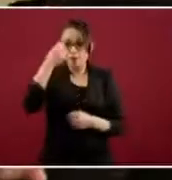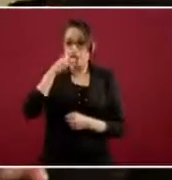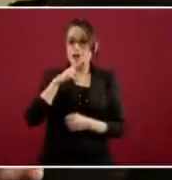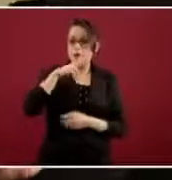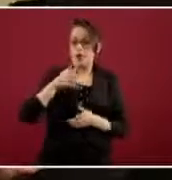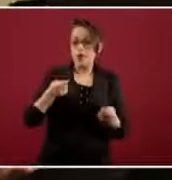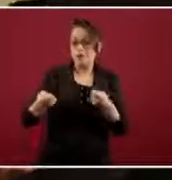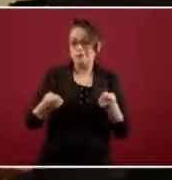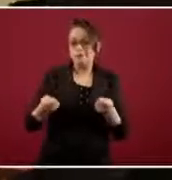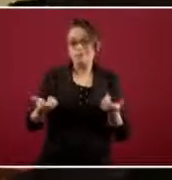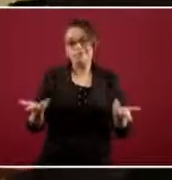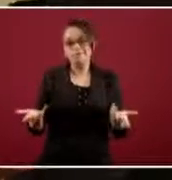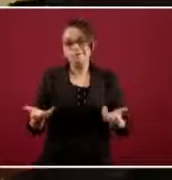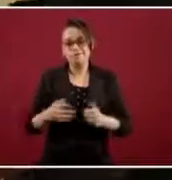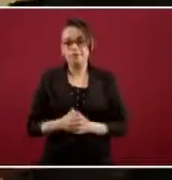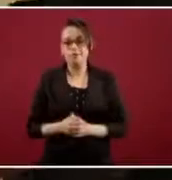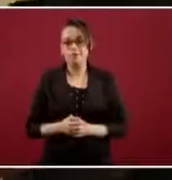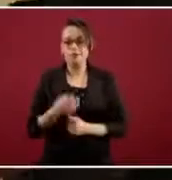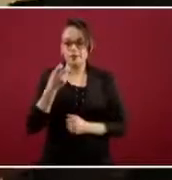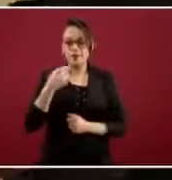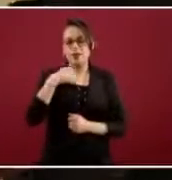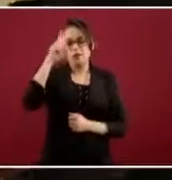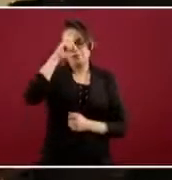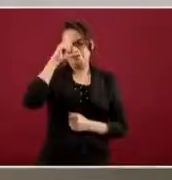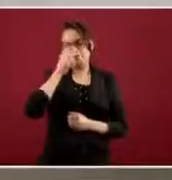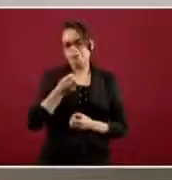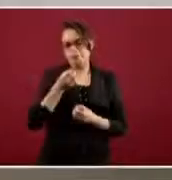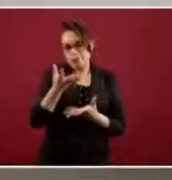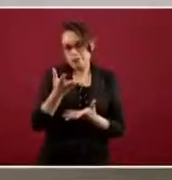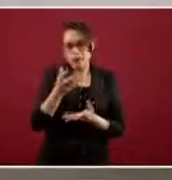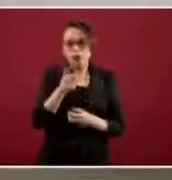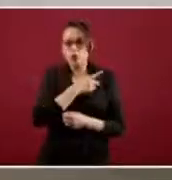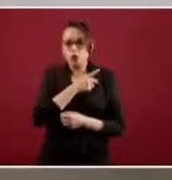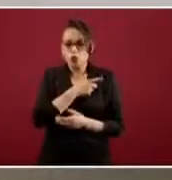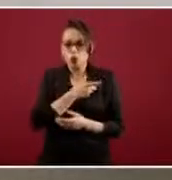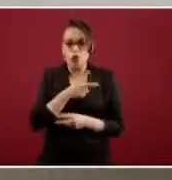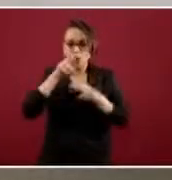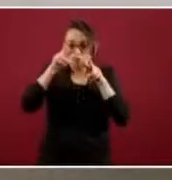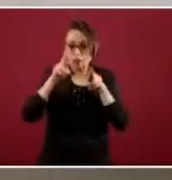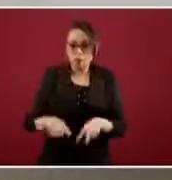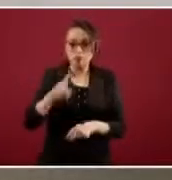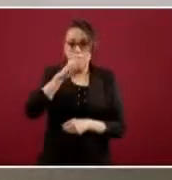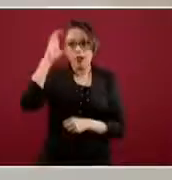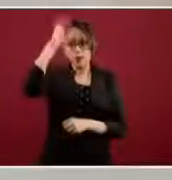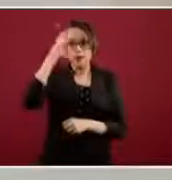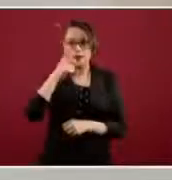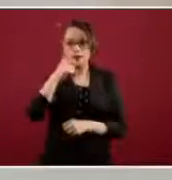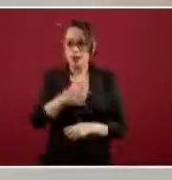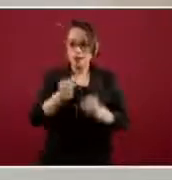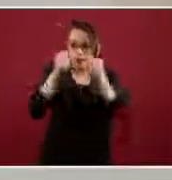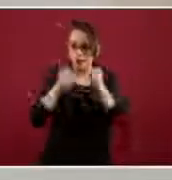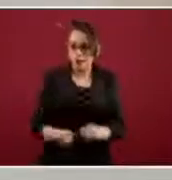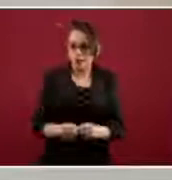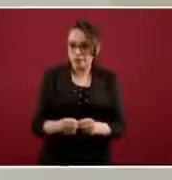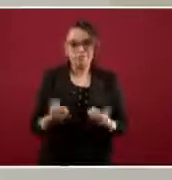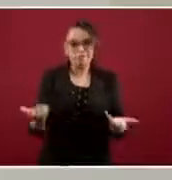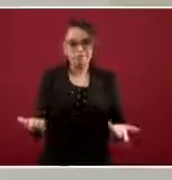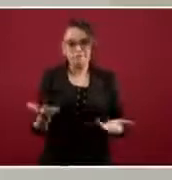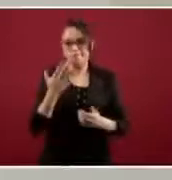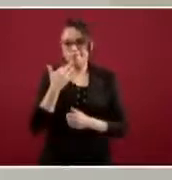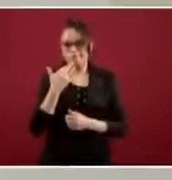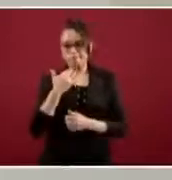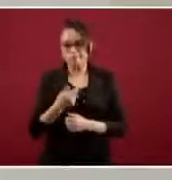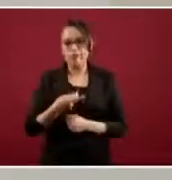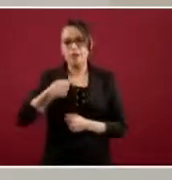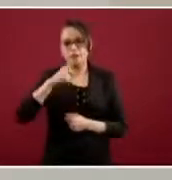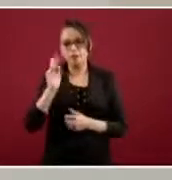una observación, no es una evidencia científica clara. Suena lógico, es decir, tiene cierta congruencia con la